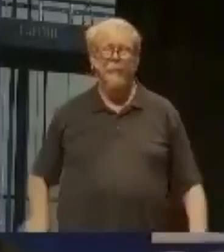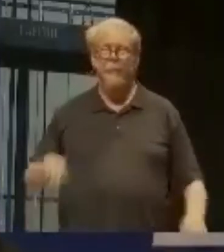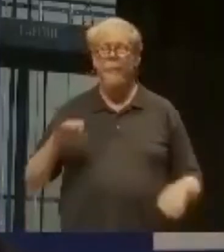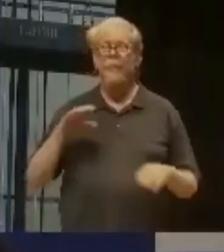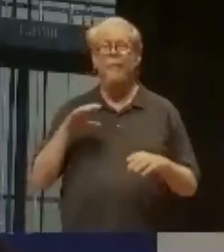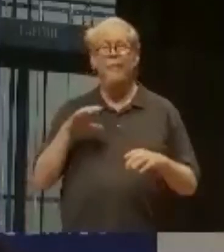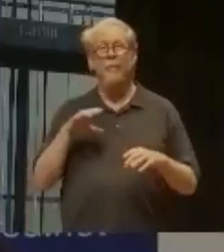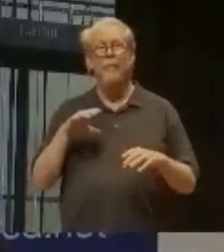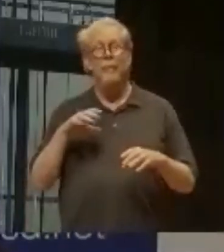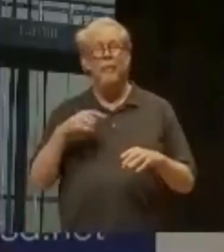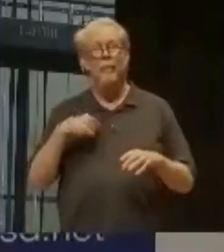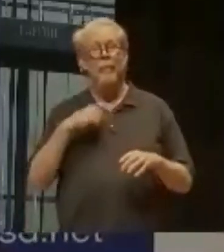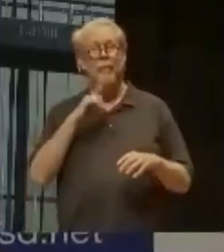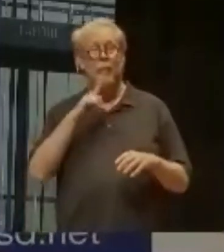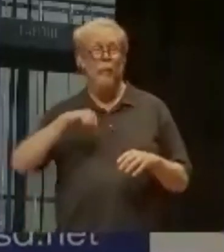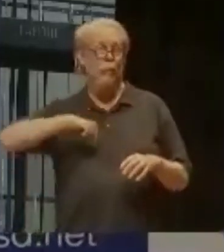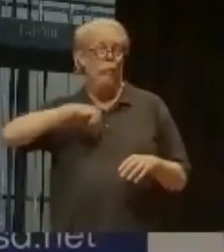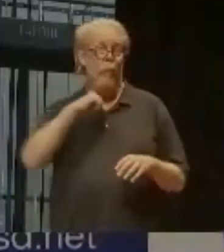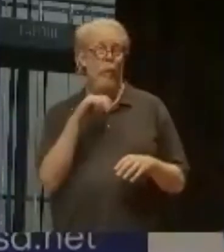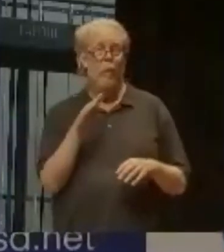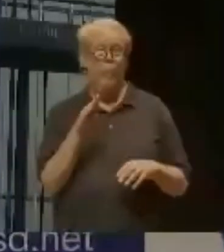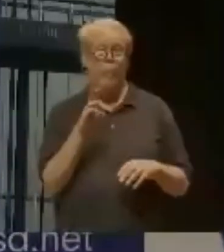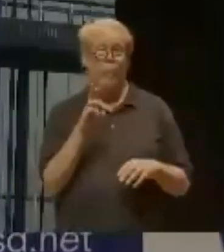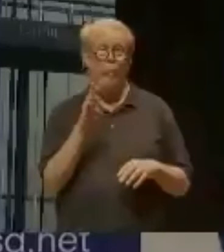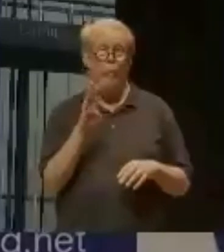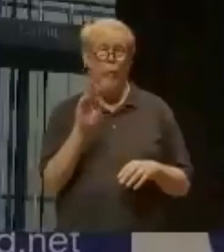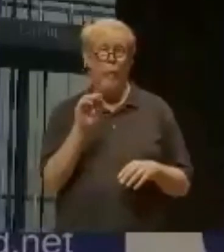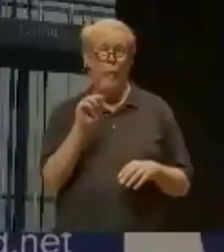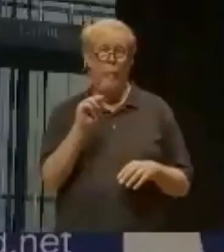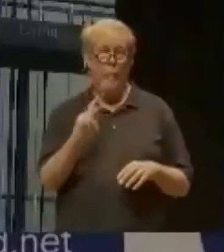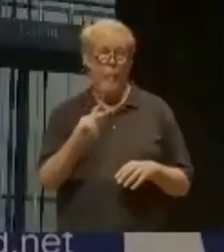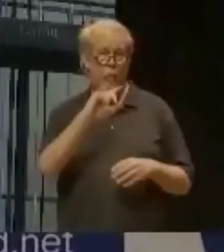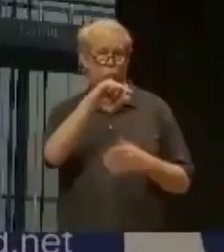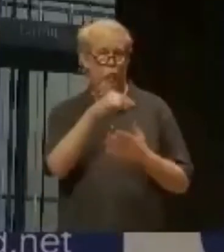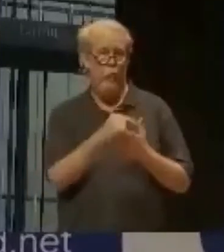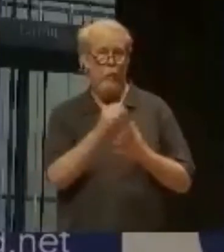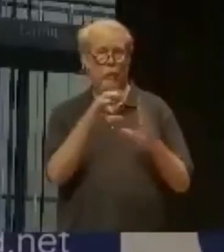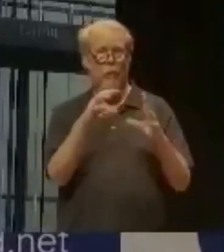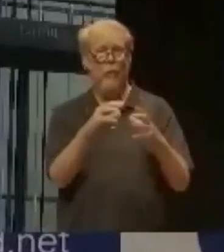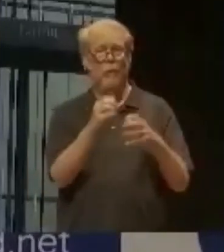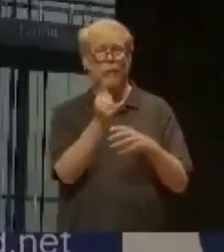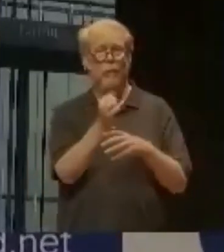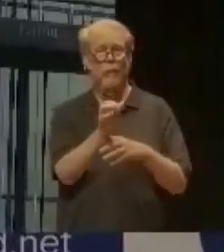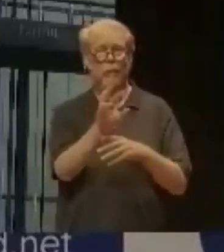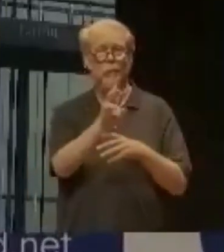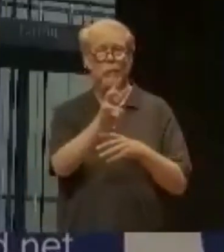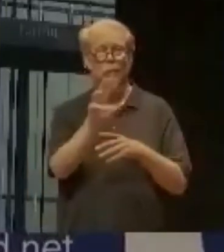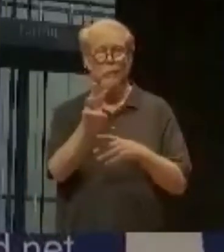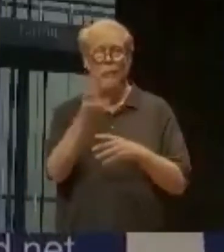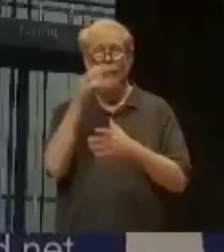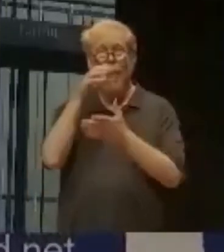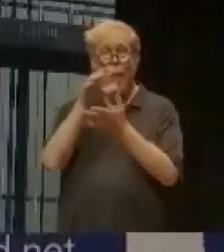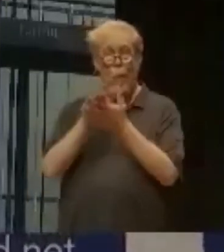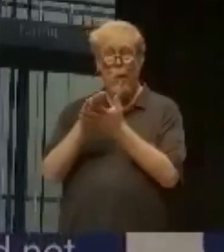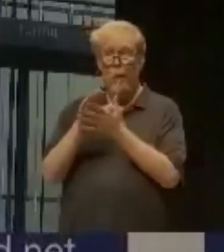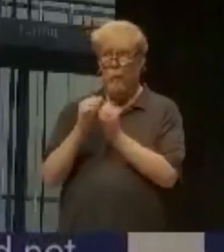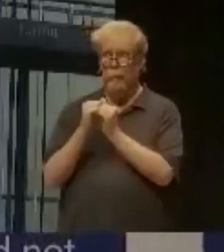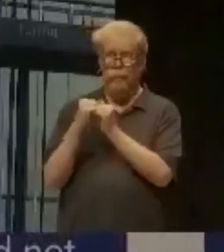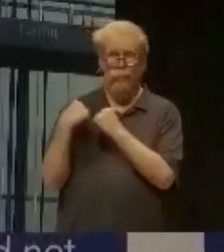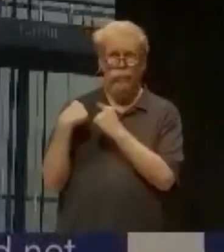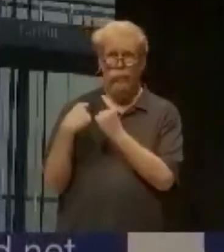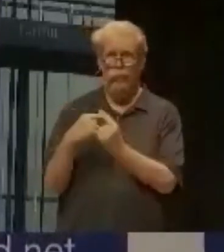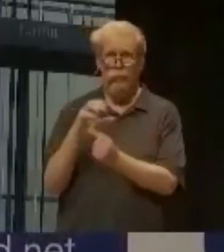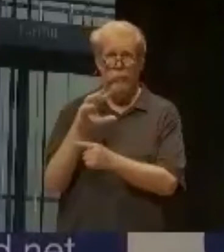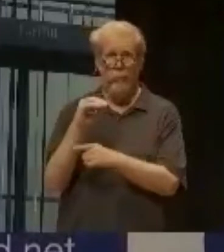Como dijo el señor Martínez, yo soy, estoy muy orgullosa de haberme graduado acá en 1966. Y mi esposa